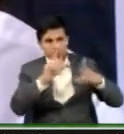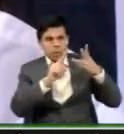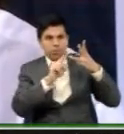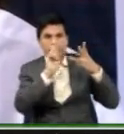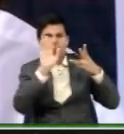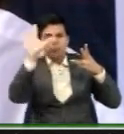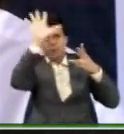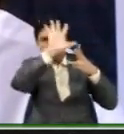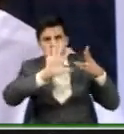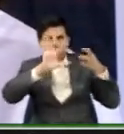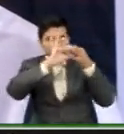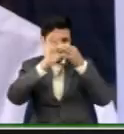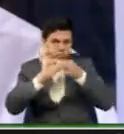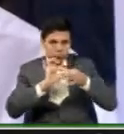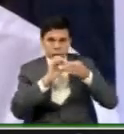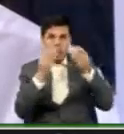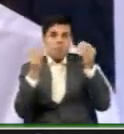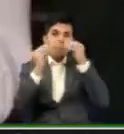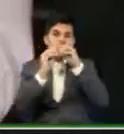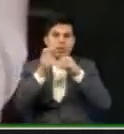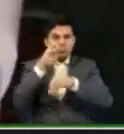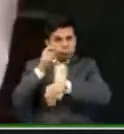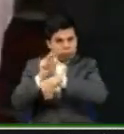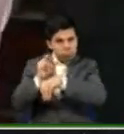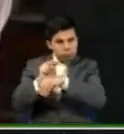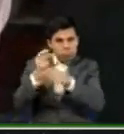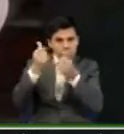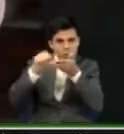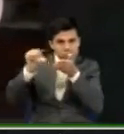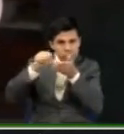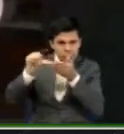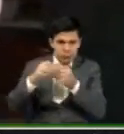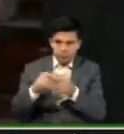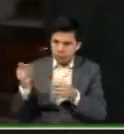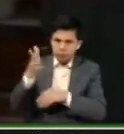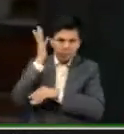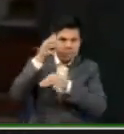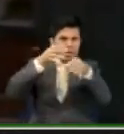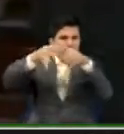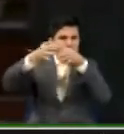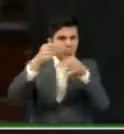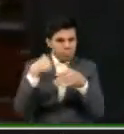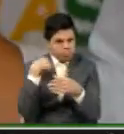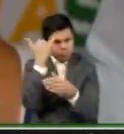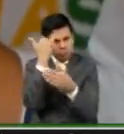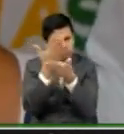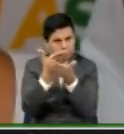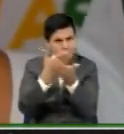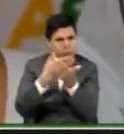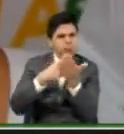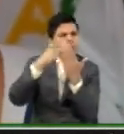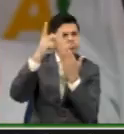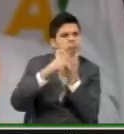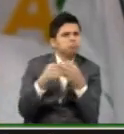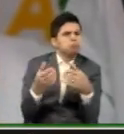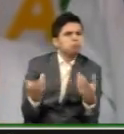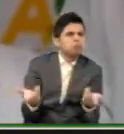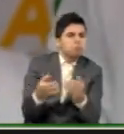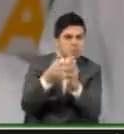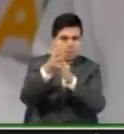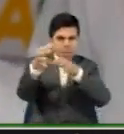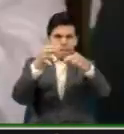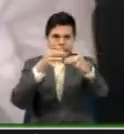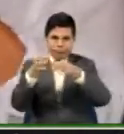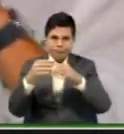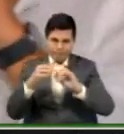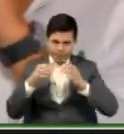el criterio fiscal, que es tan importante. Entre las cosas que dijo, habló sobre su propuesta política. Al igual, conocimos cuáles fueron los